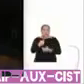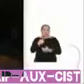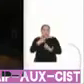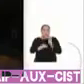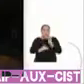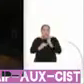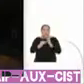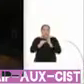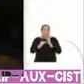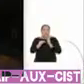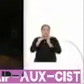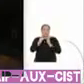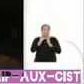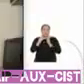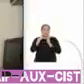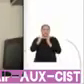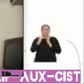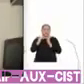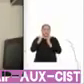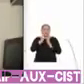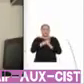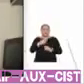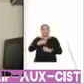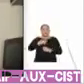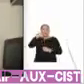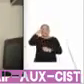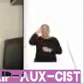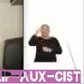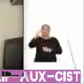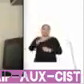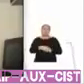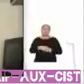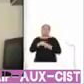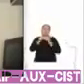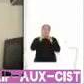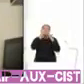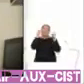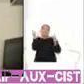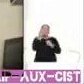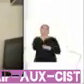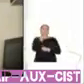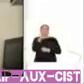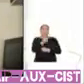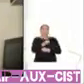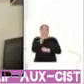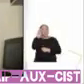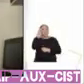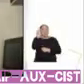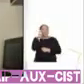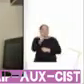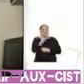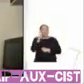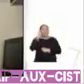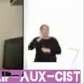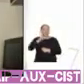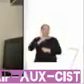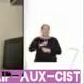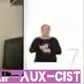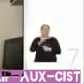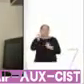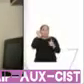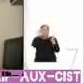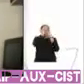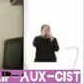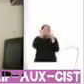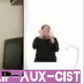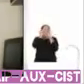estoy avanzando paso a paso que doy. Mi sueño es ser una gran cantante. Sé que para ello tengo que cumplir ciertas